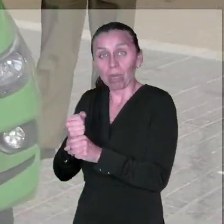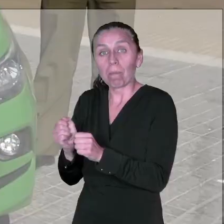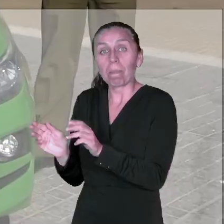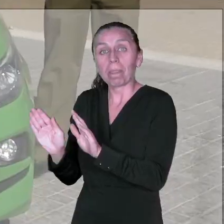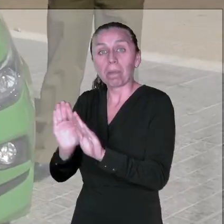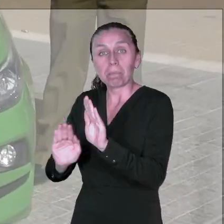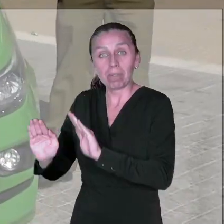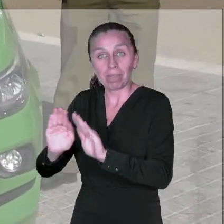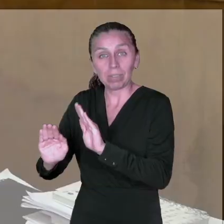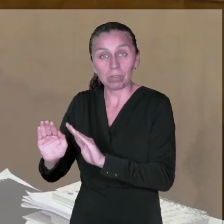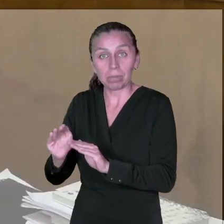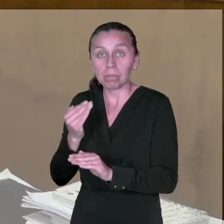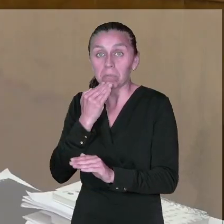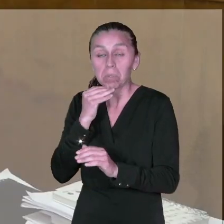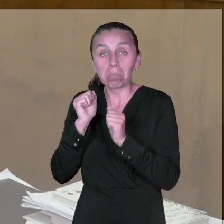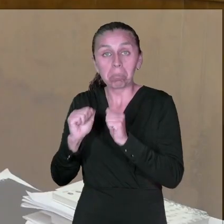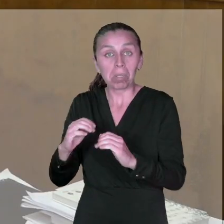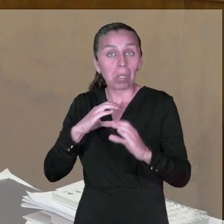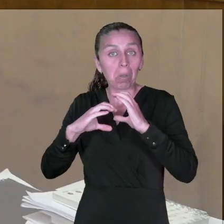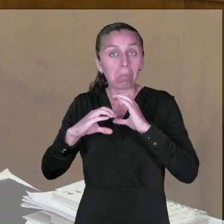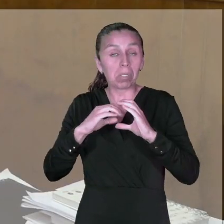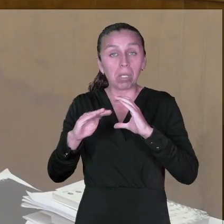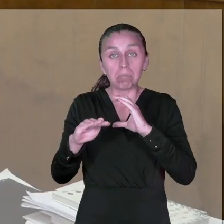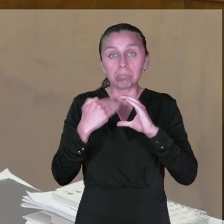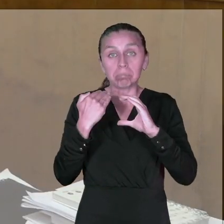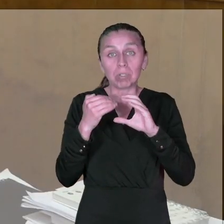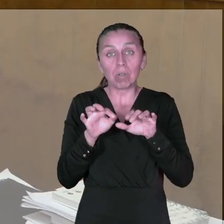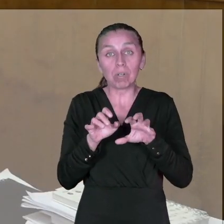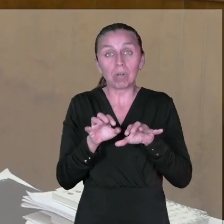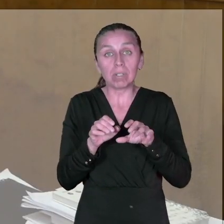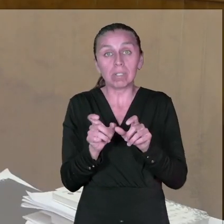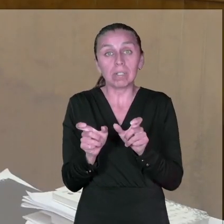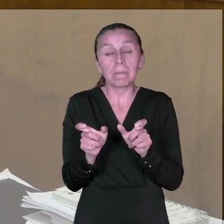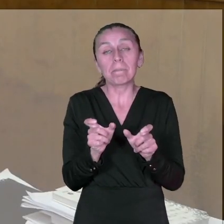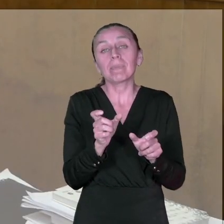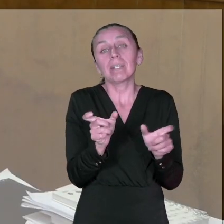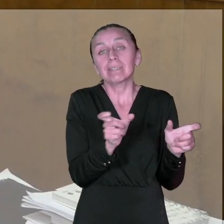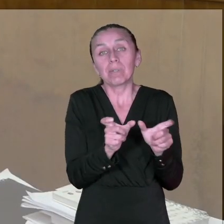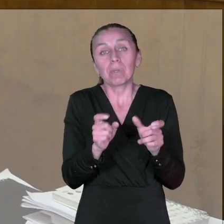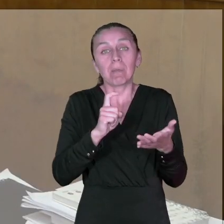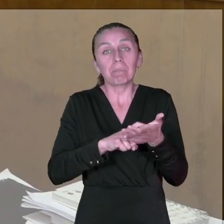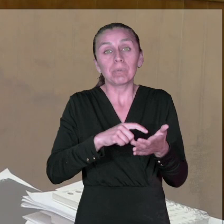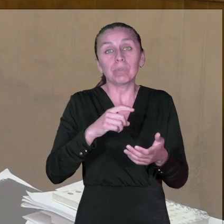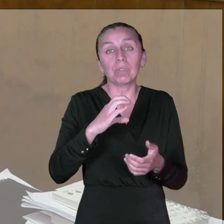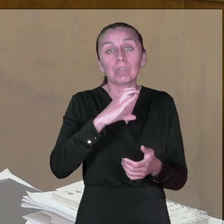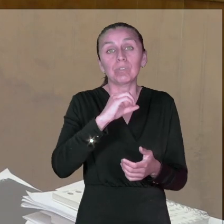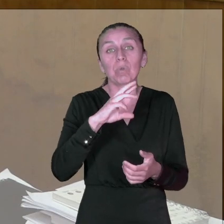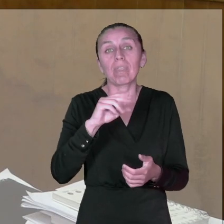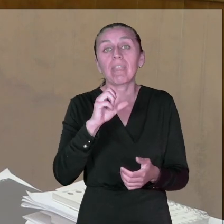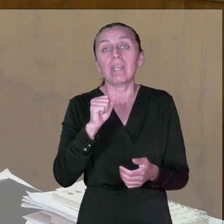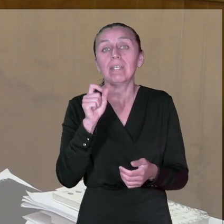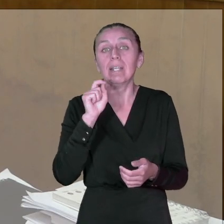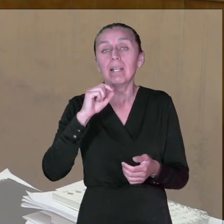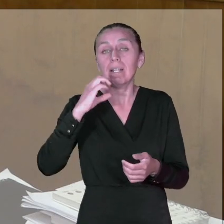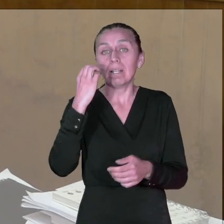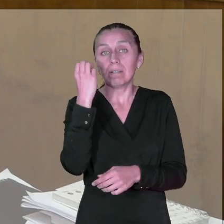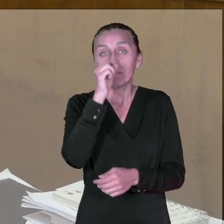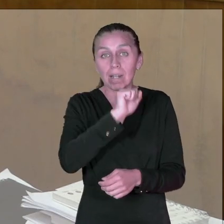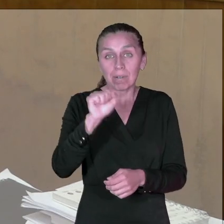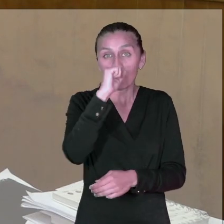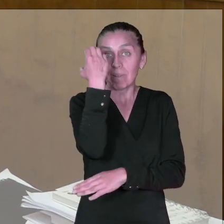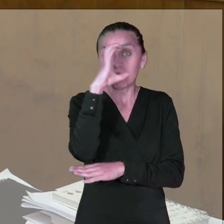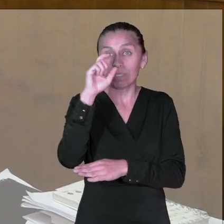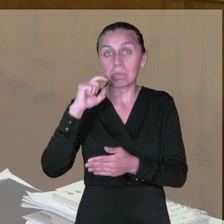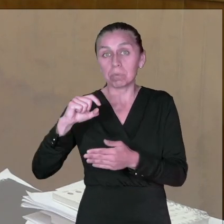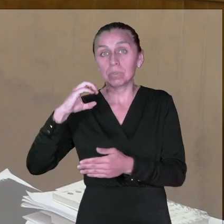sectores de la comuna bueno se pueden comunicar vía correo electrónico a seguridad punto ciudadana arroba La Serena punto cl